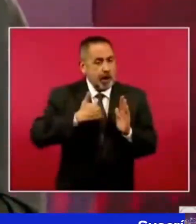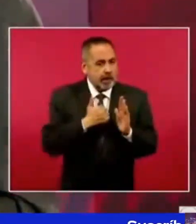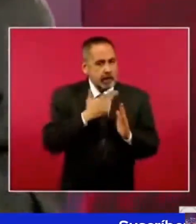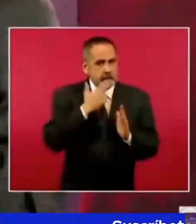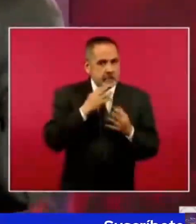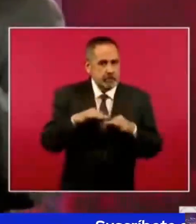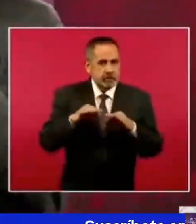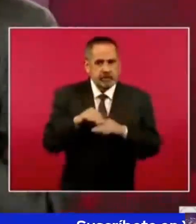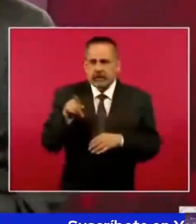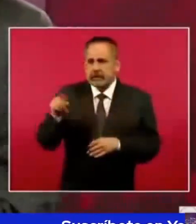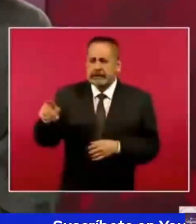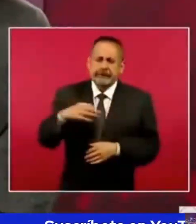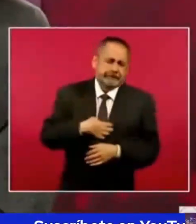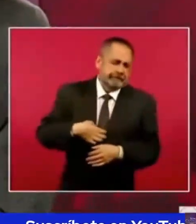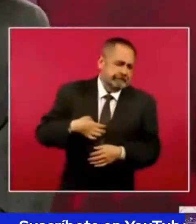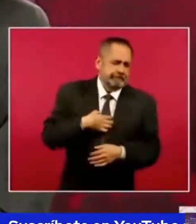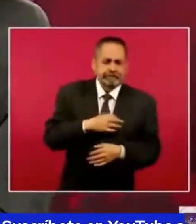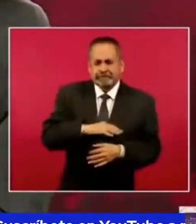que estaba feliz.